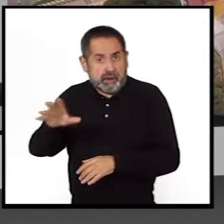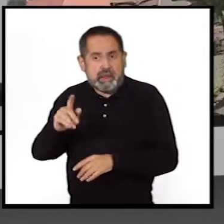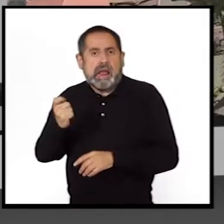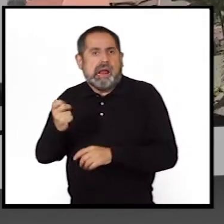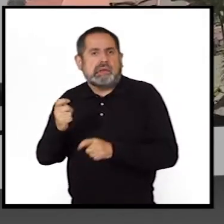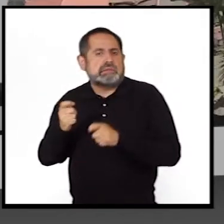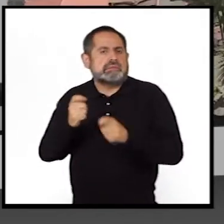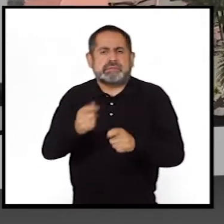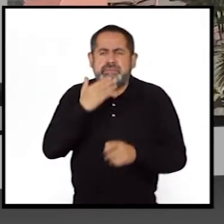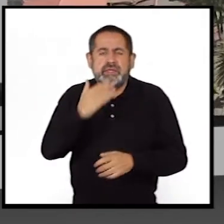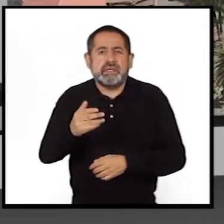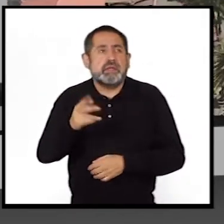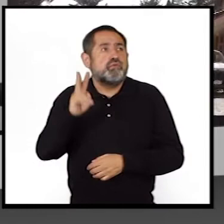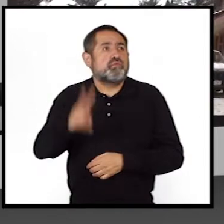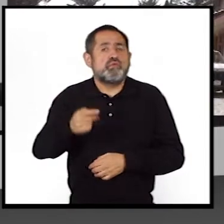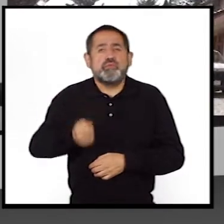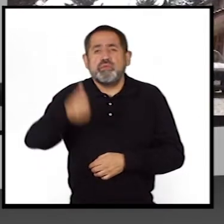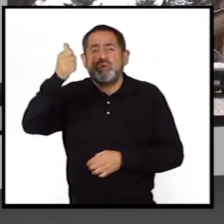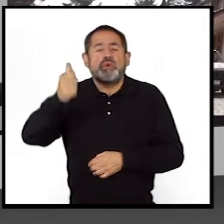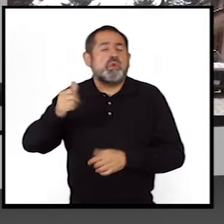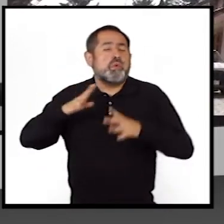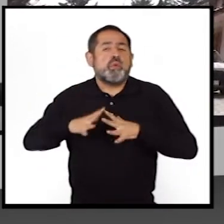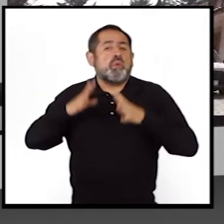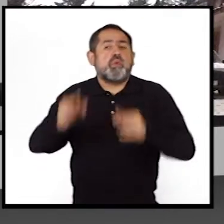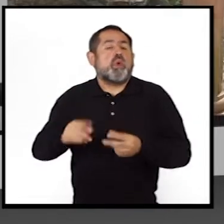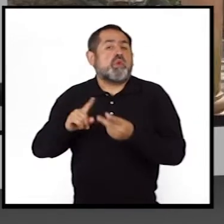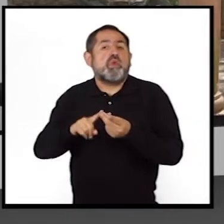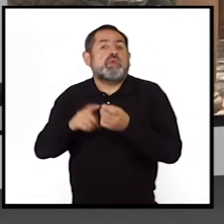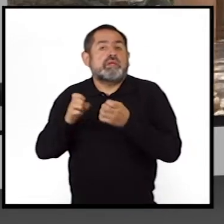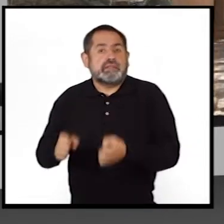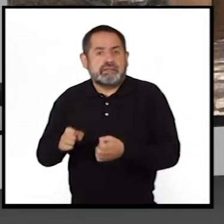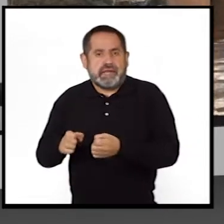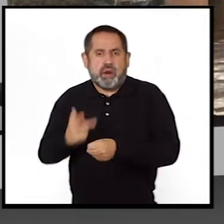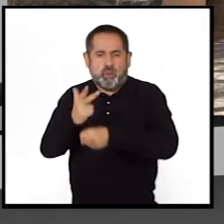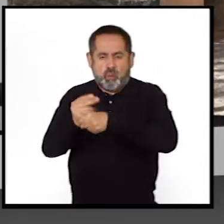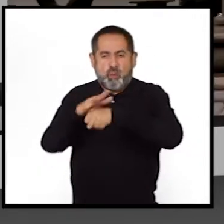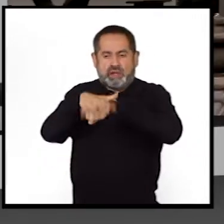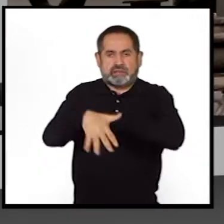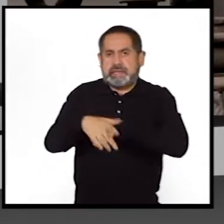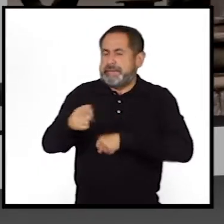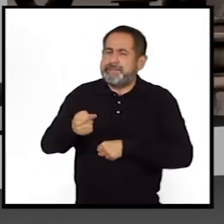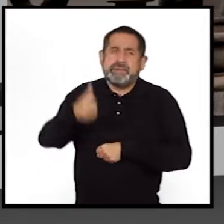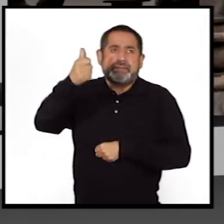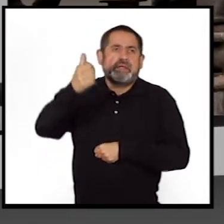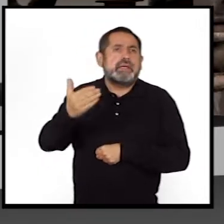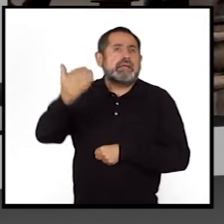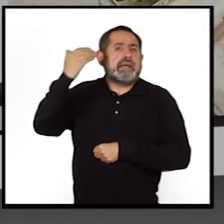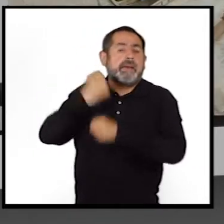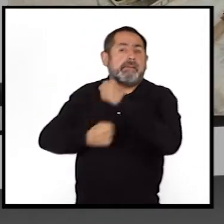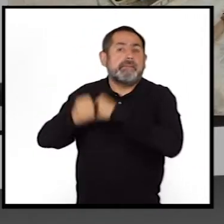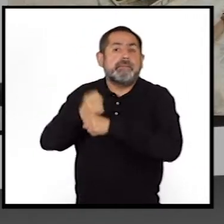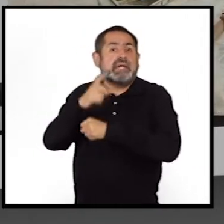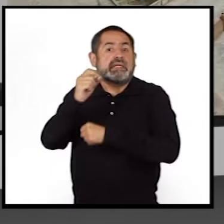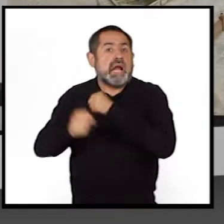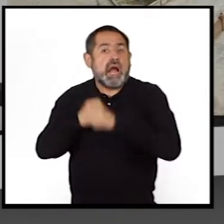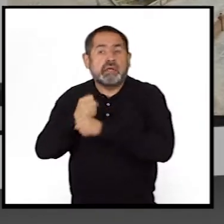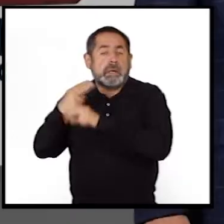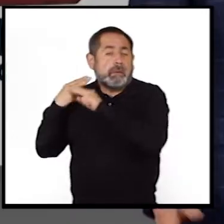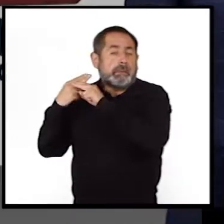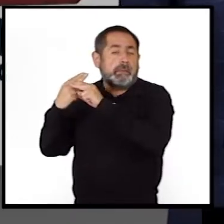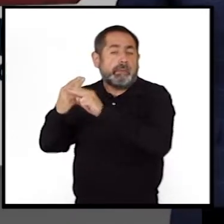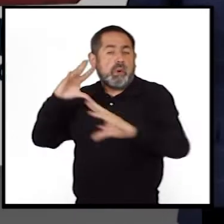tenido desde el nombramiento del primero de ellos, que fue en nuestro municipio hidalguense de Huasca de Ocampo hace ya 20